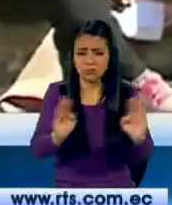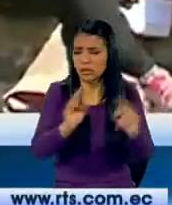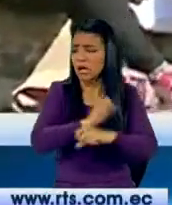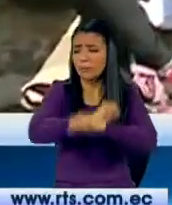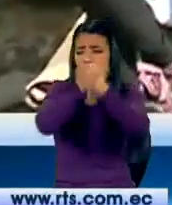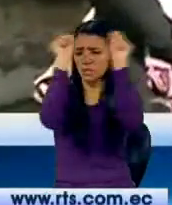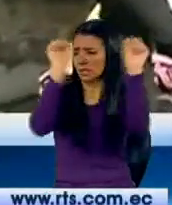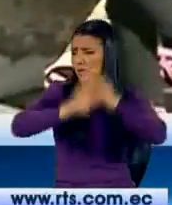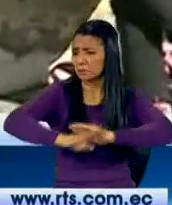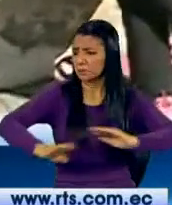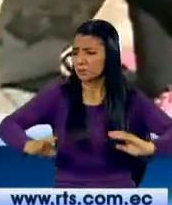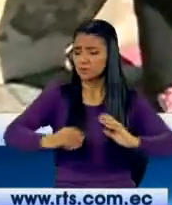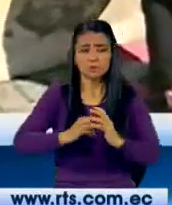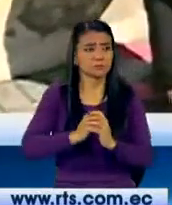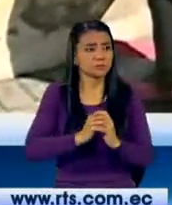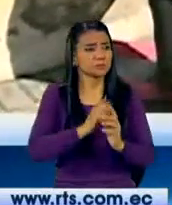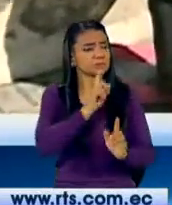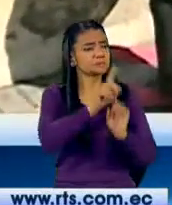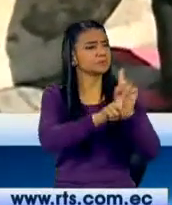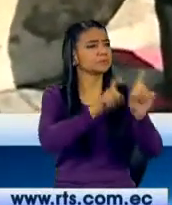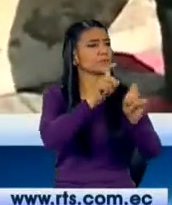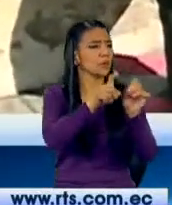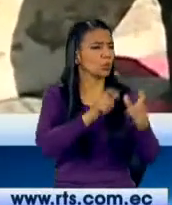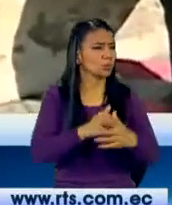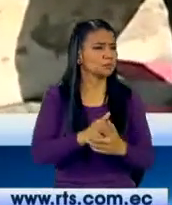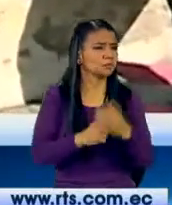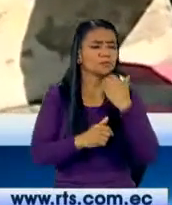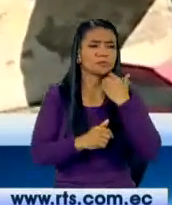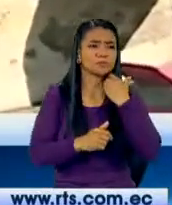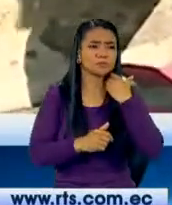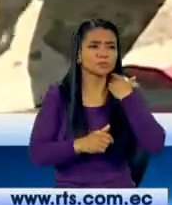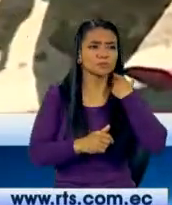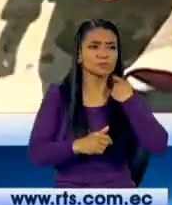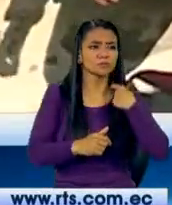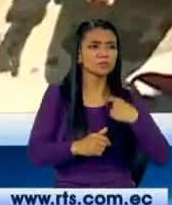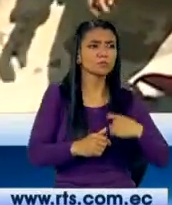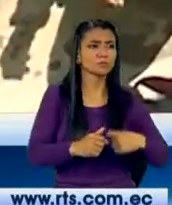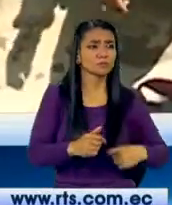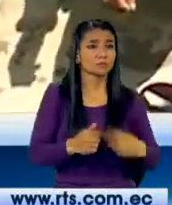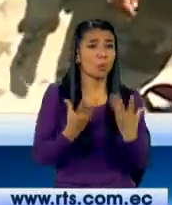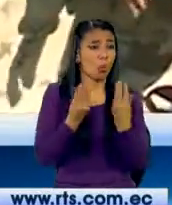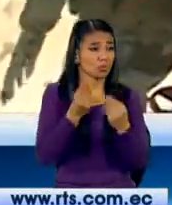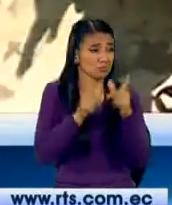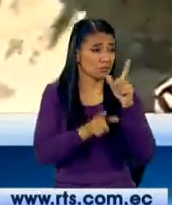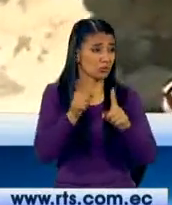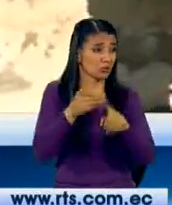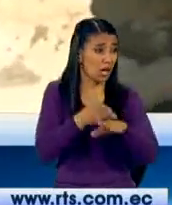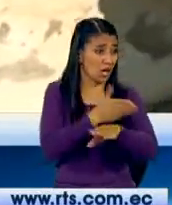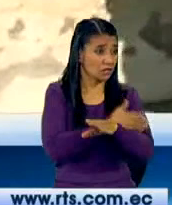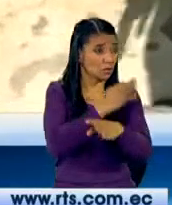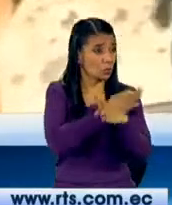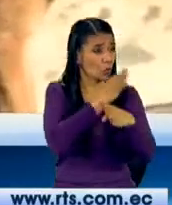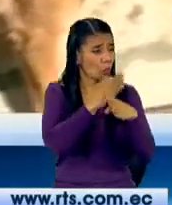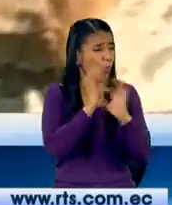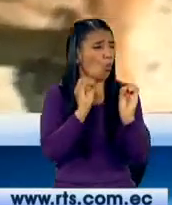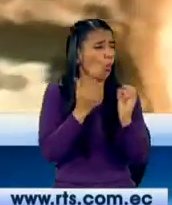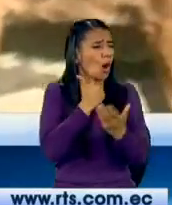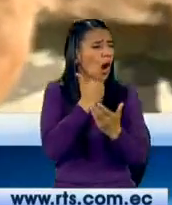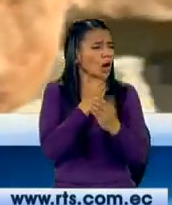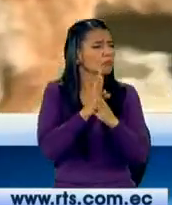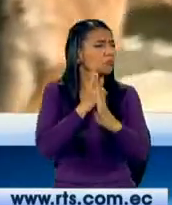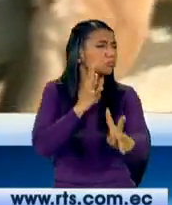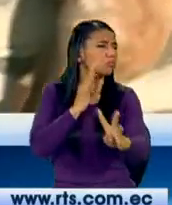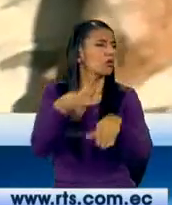de la mañana. Ahora bien, bueno, vemos que hay gran cantidad de personas, tienen que coger un turno previo. ¿Cómo se realizan, cómo se